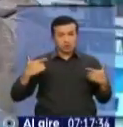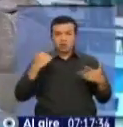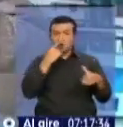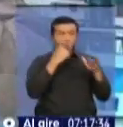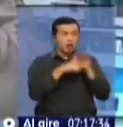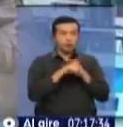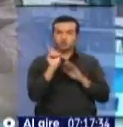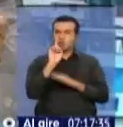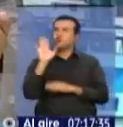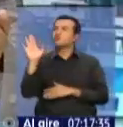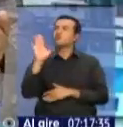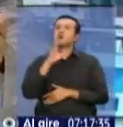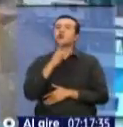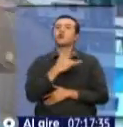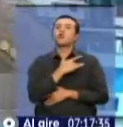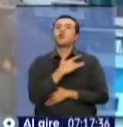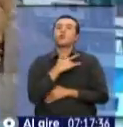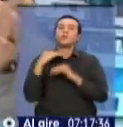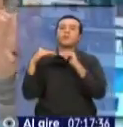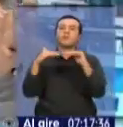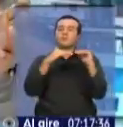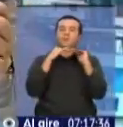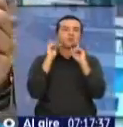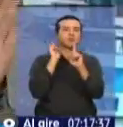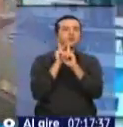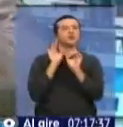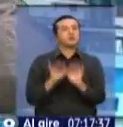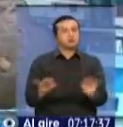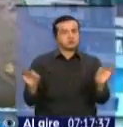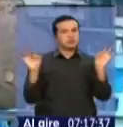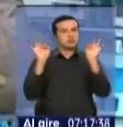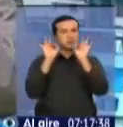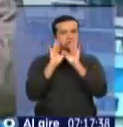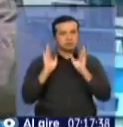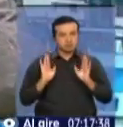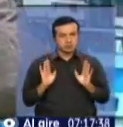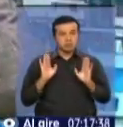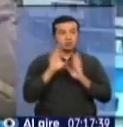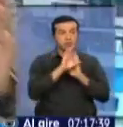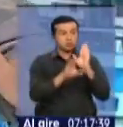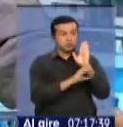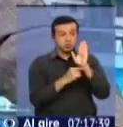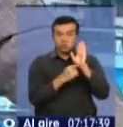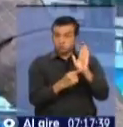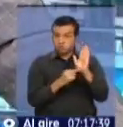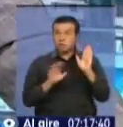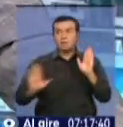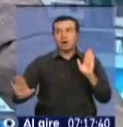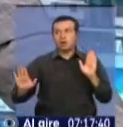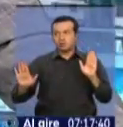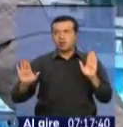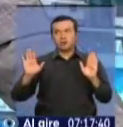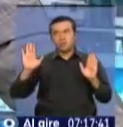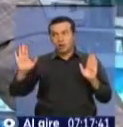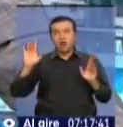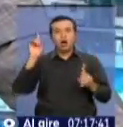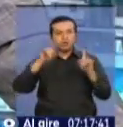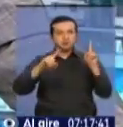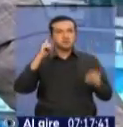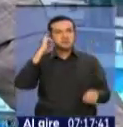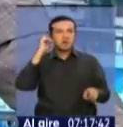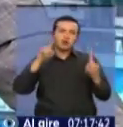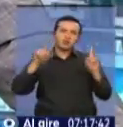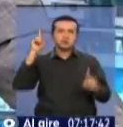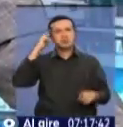Es vocación democrática el primer elemento. Y los frenos constitucionales son para aquellos que creen que el